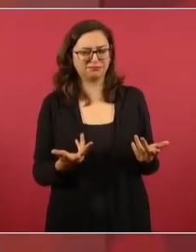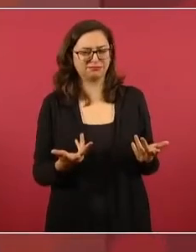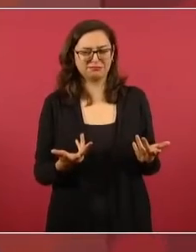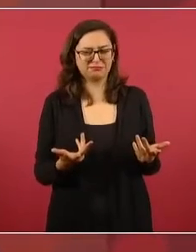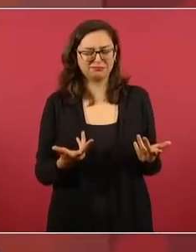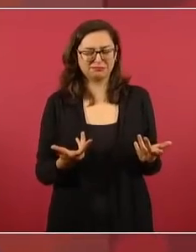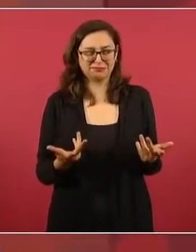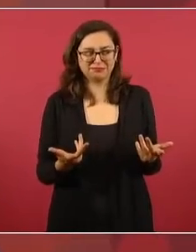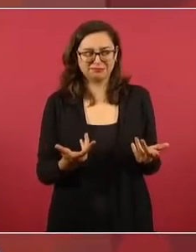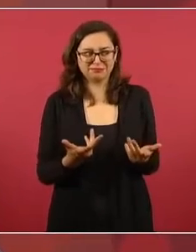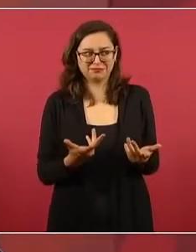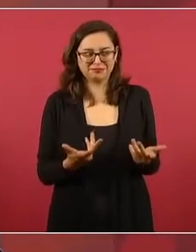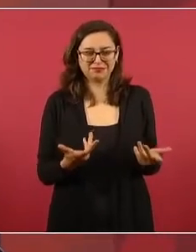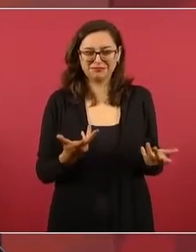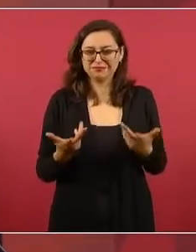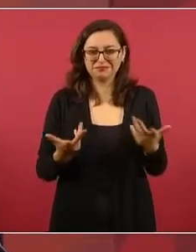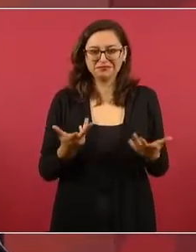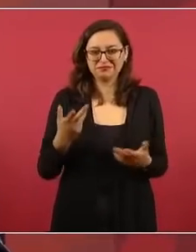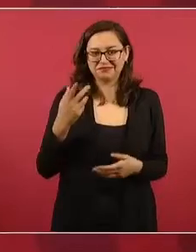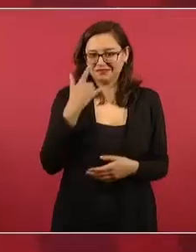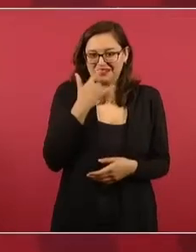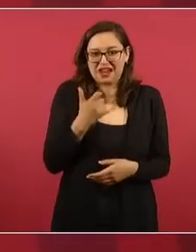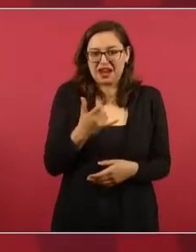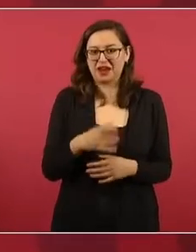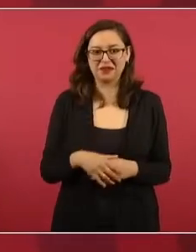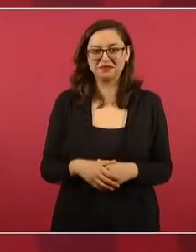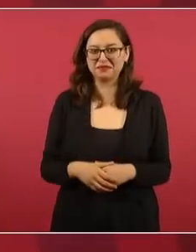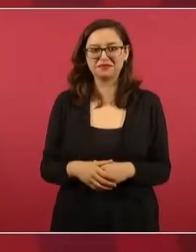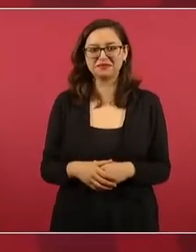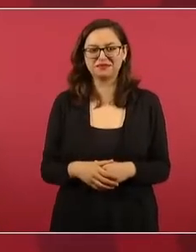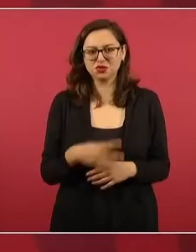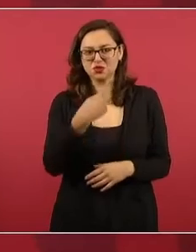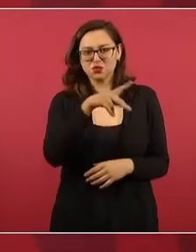O sea, leía otro más